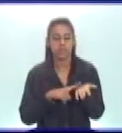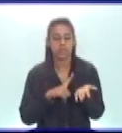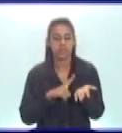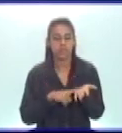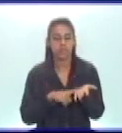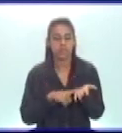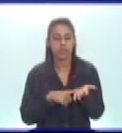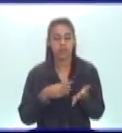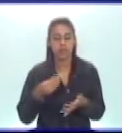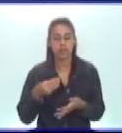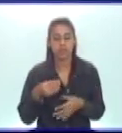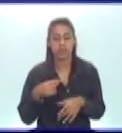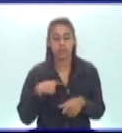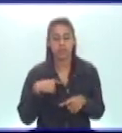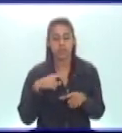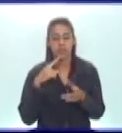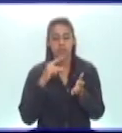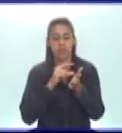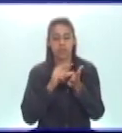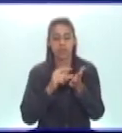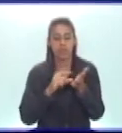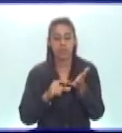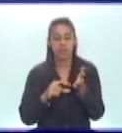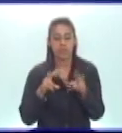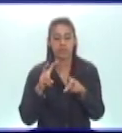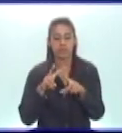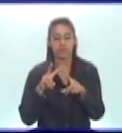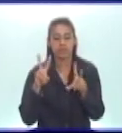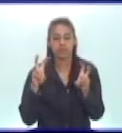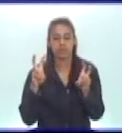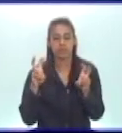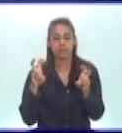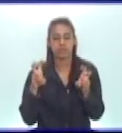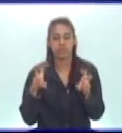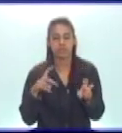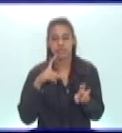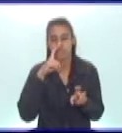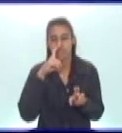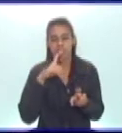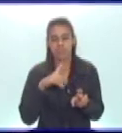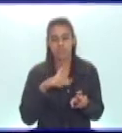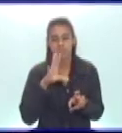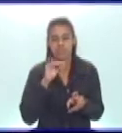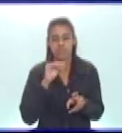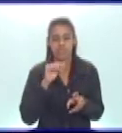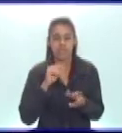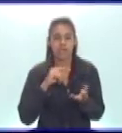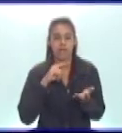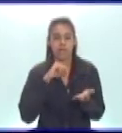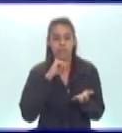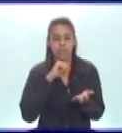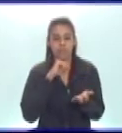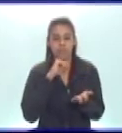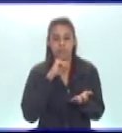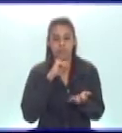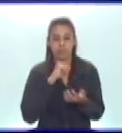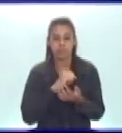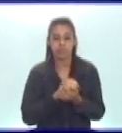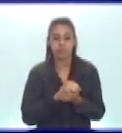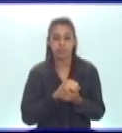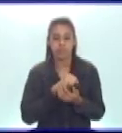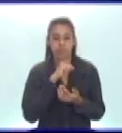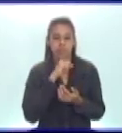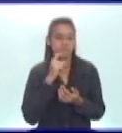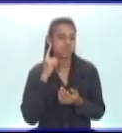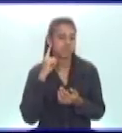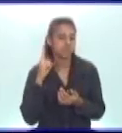aprovechar un poema que se titula Reclamo de un niño sordo a su madre. Mamá, ¿tú me